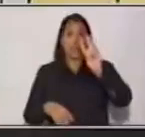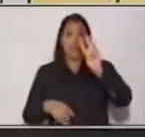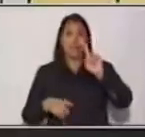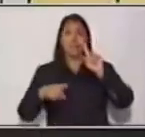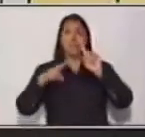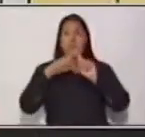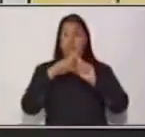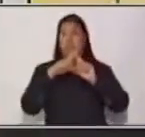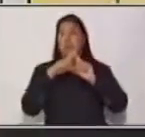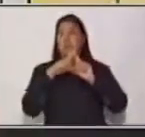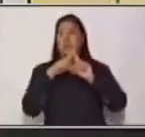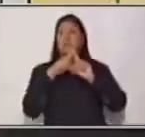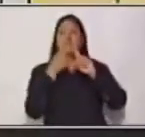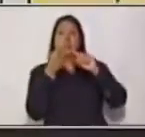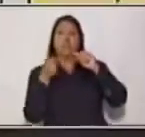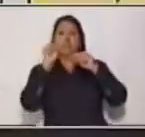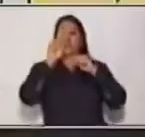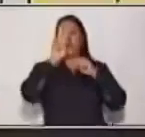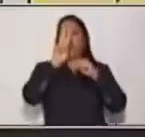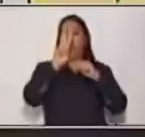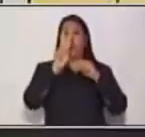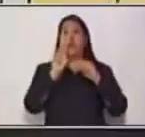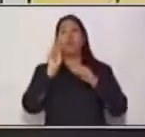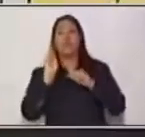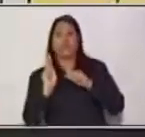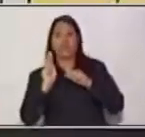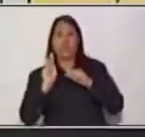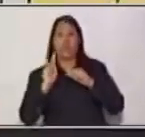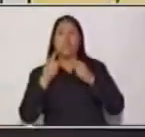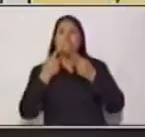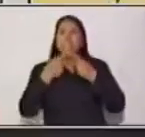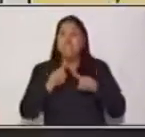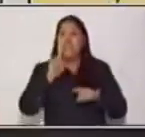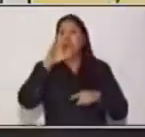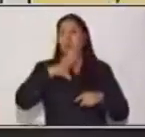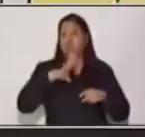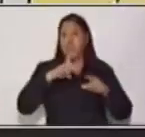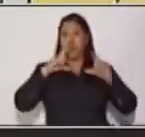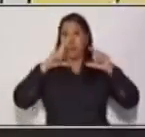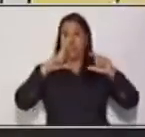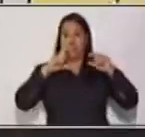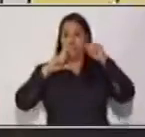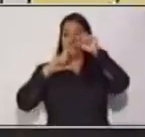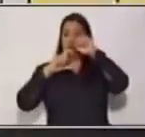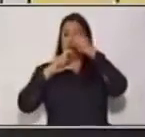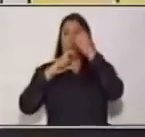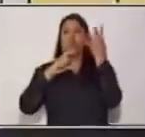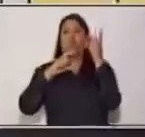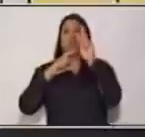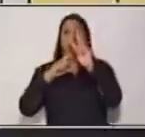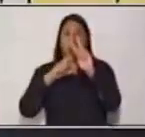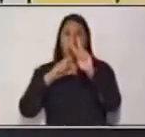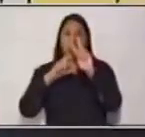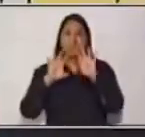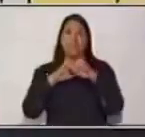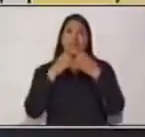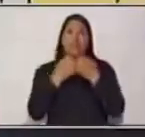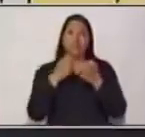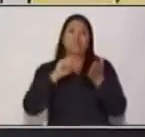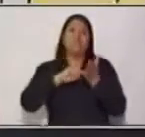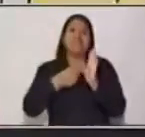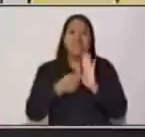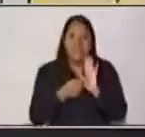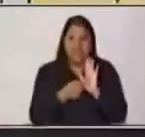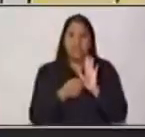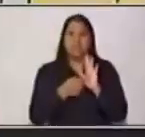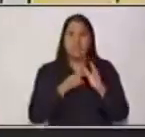producto está afectado por el cuadrado. Entonces, significa que 3 está elevado al cuadrado, que x cuadrado